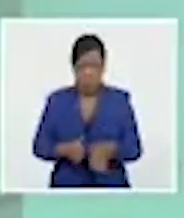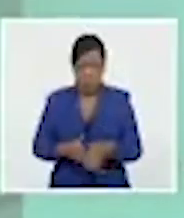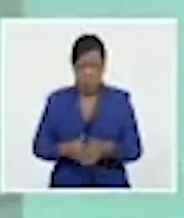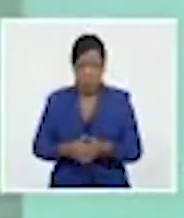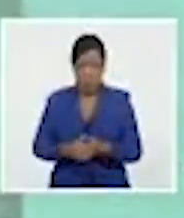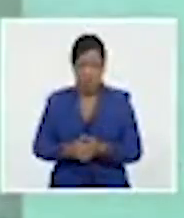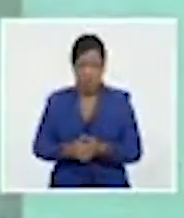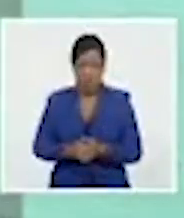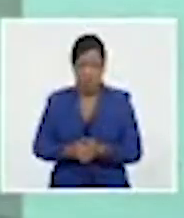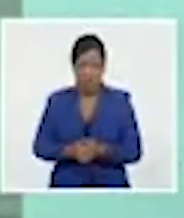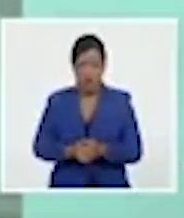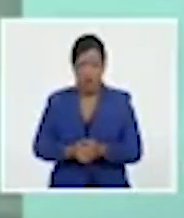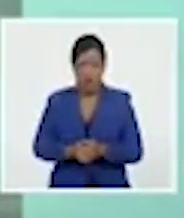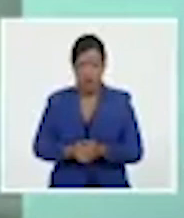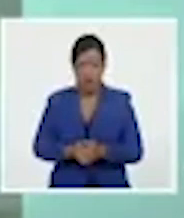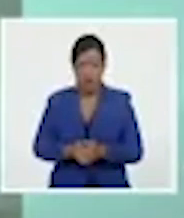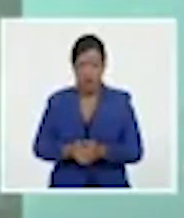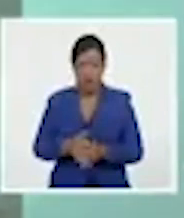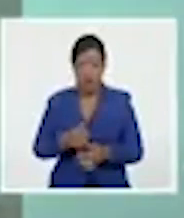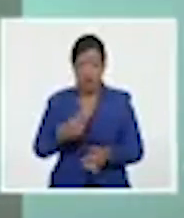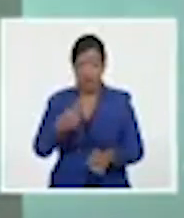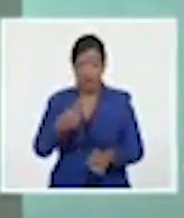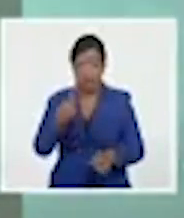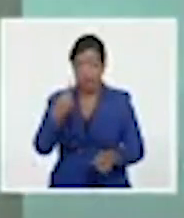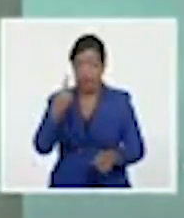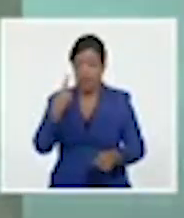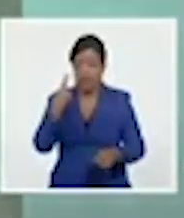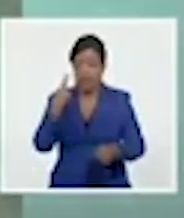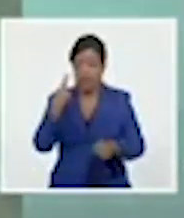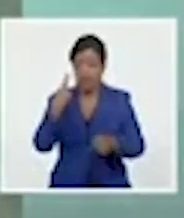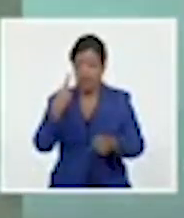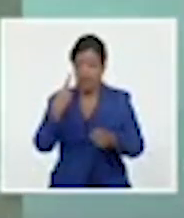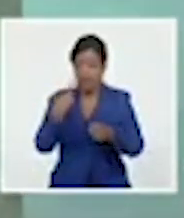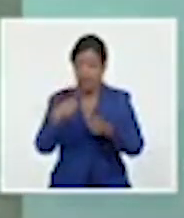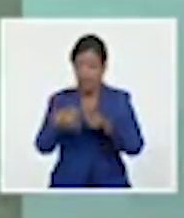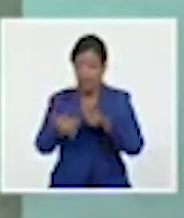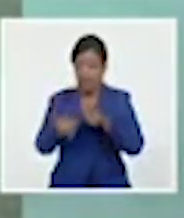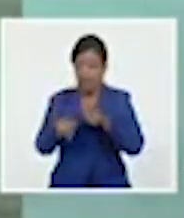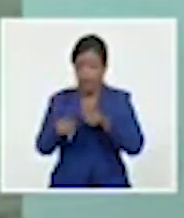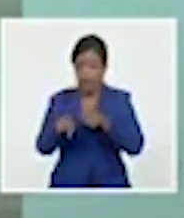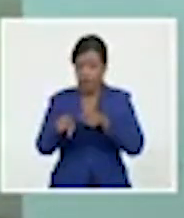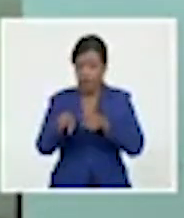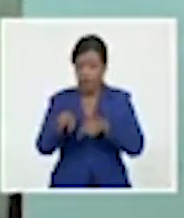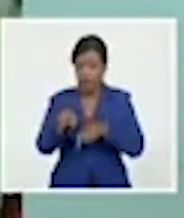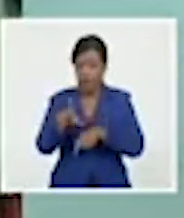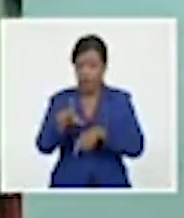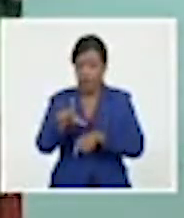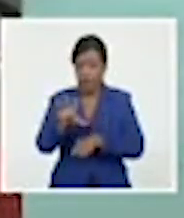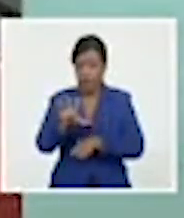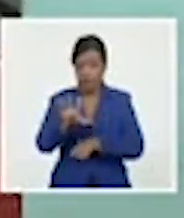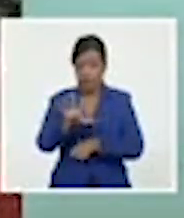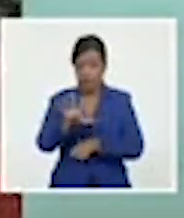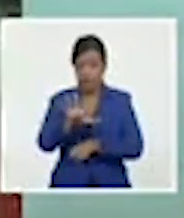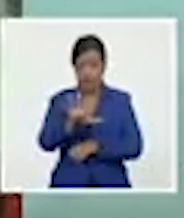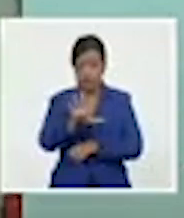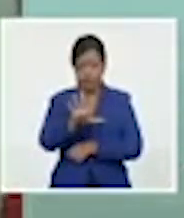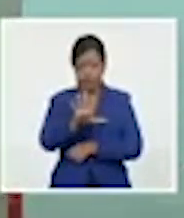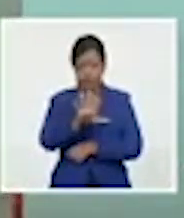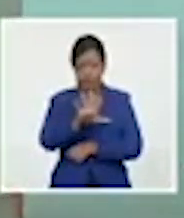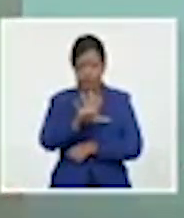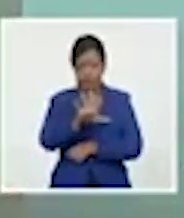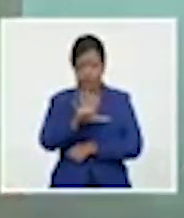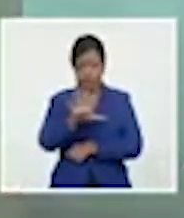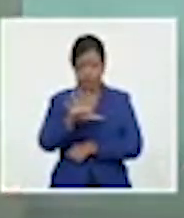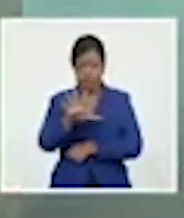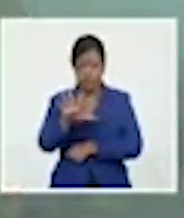detenido de un auto patrullero? Miren ustedes, yo los leo. Yo los leo